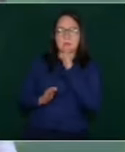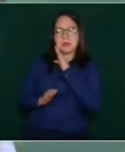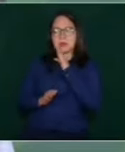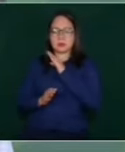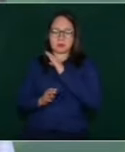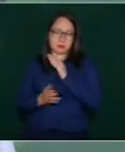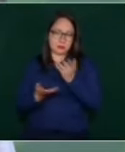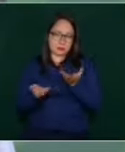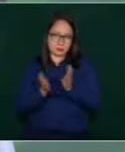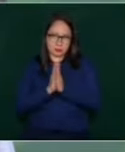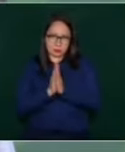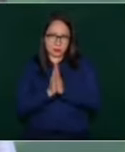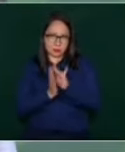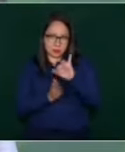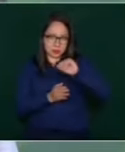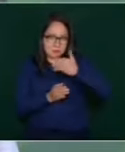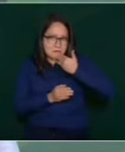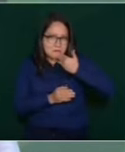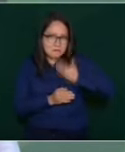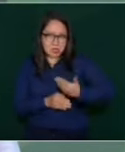un gran aeropuerto.